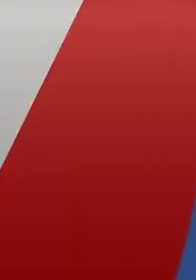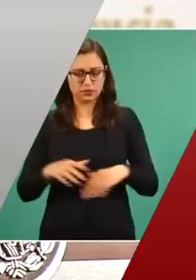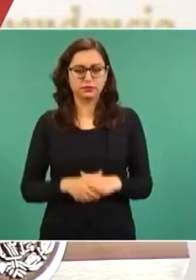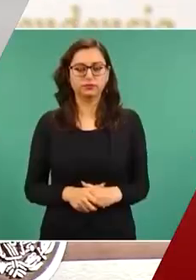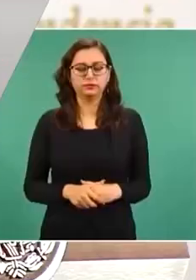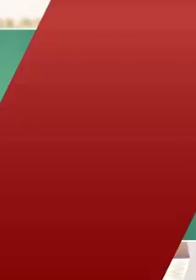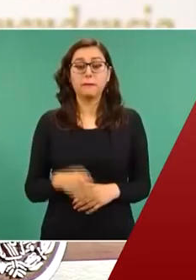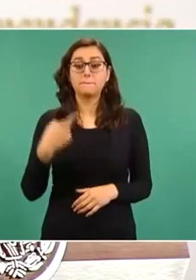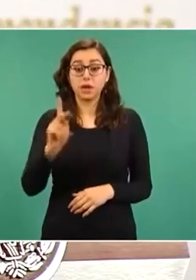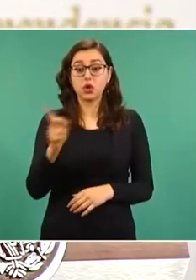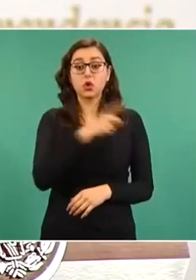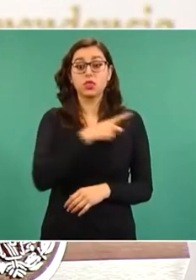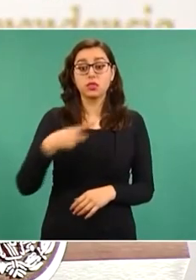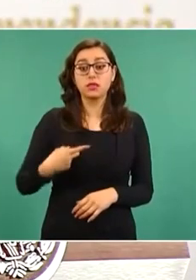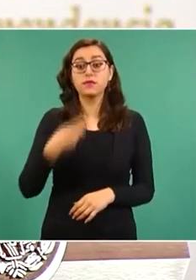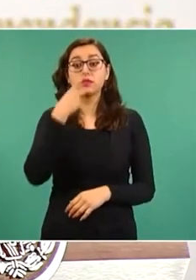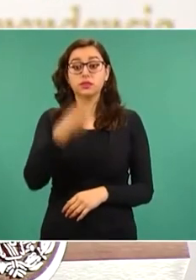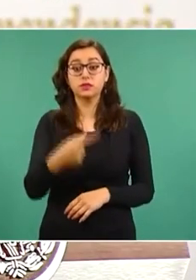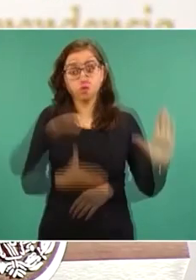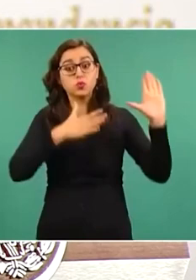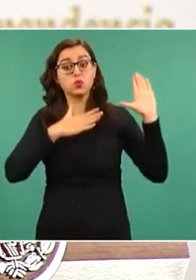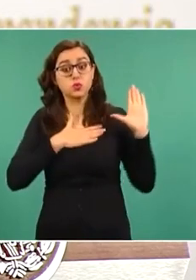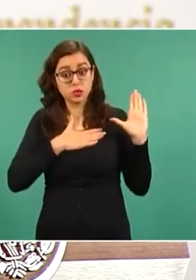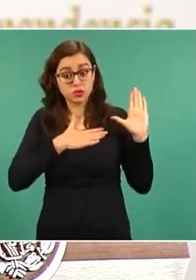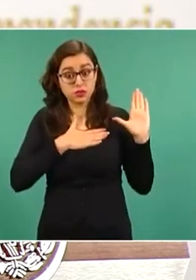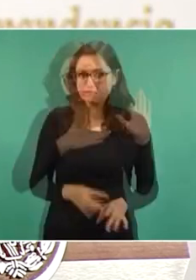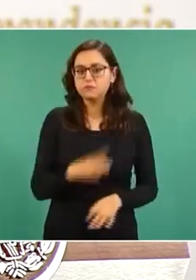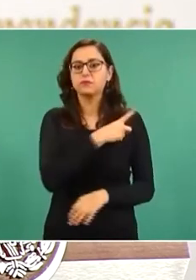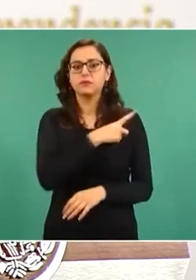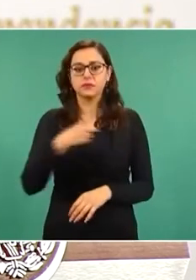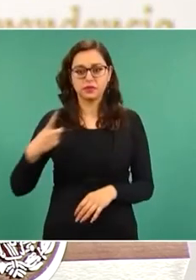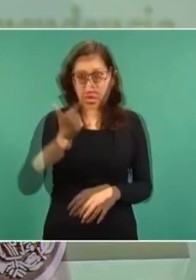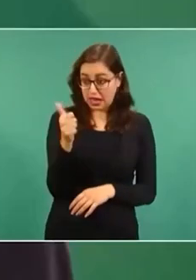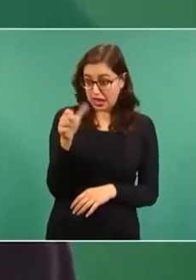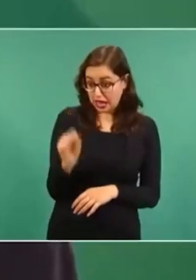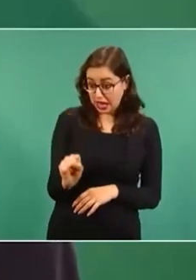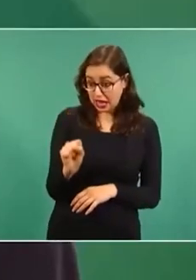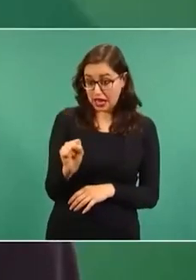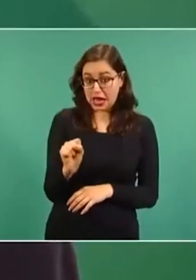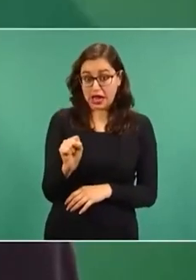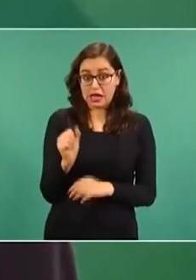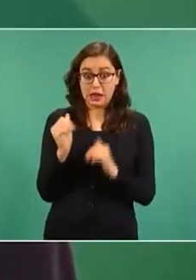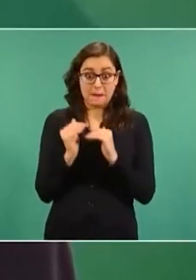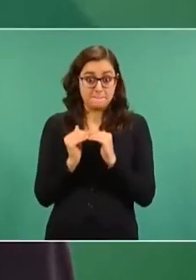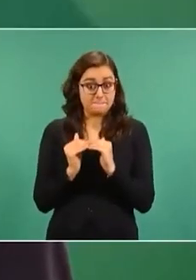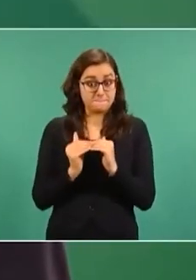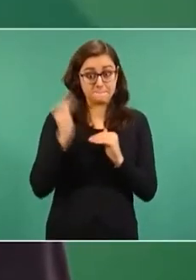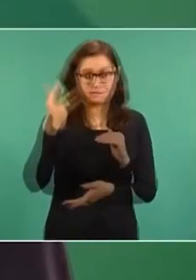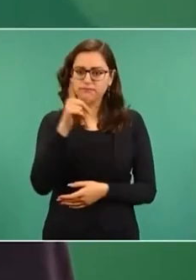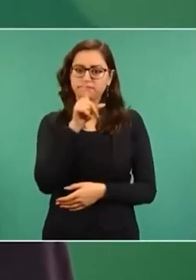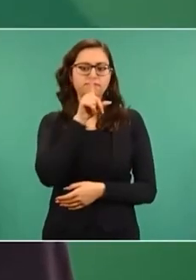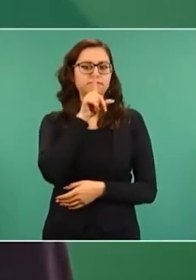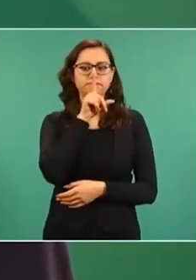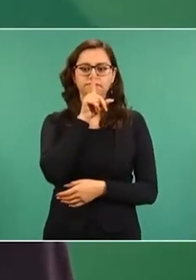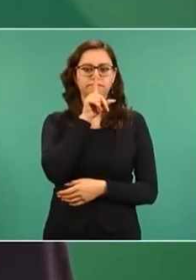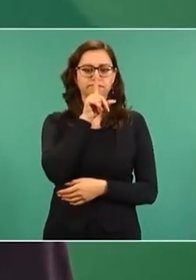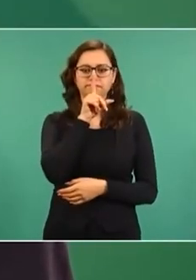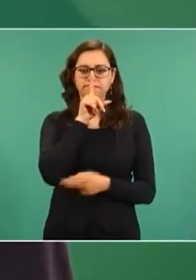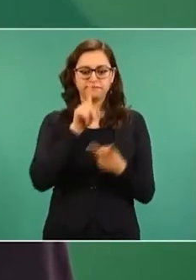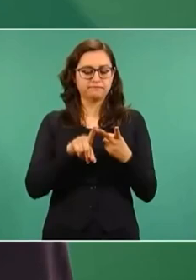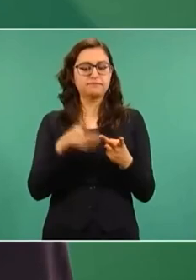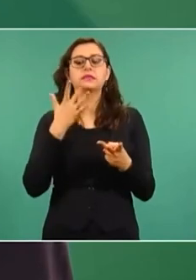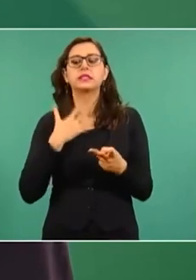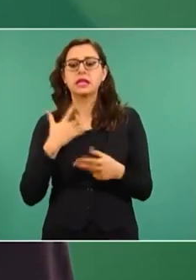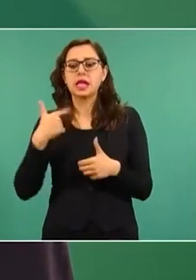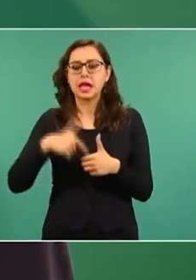Un compromiso, y los compromisos se cumplen, de que no aumentan los energéticos, ni las